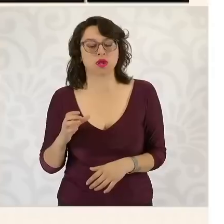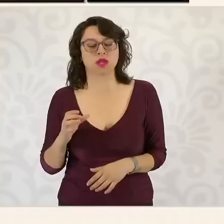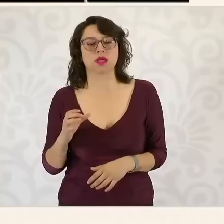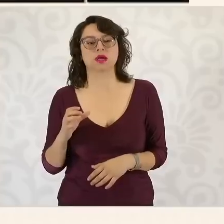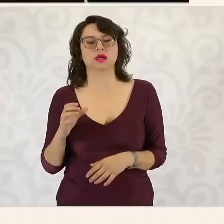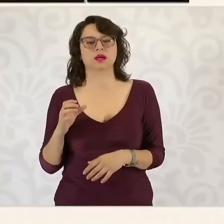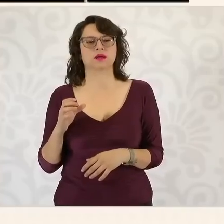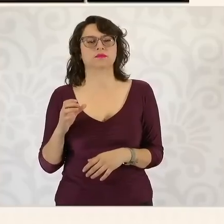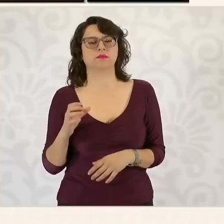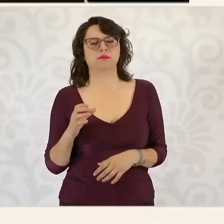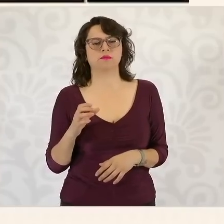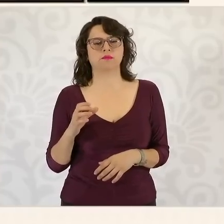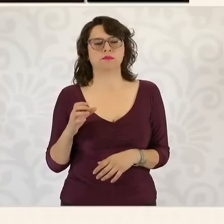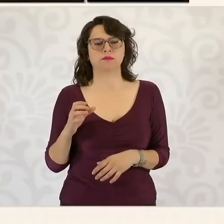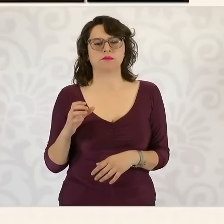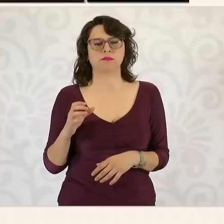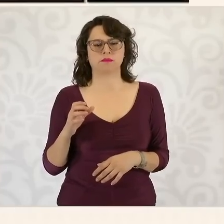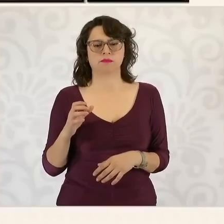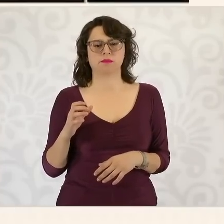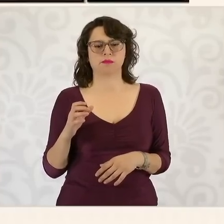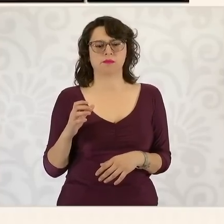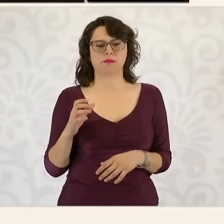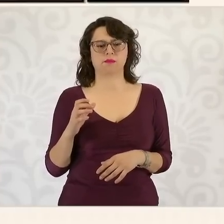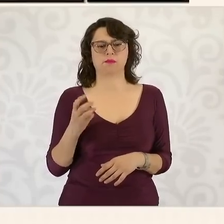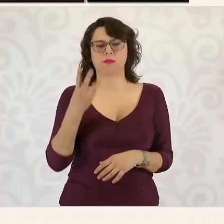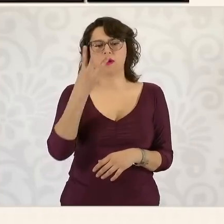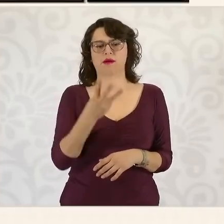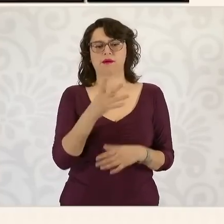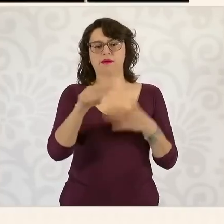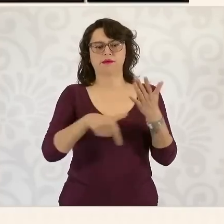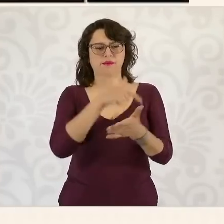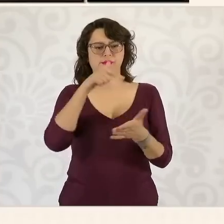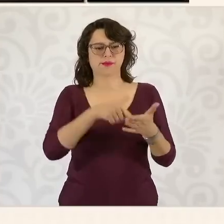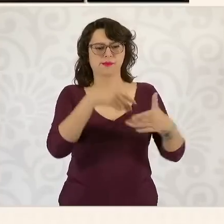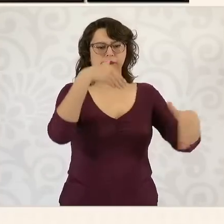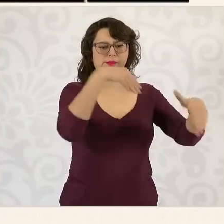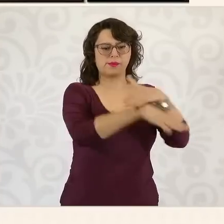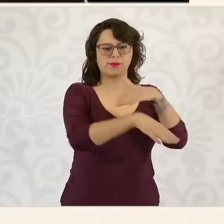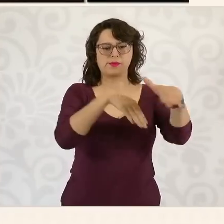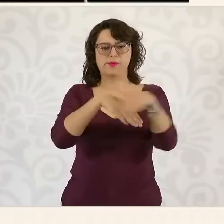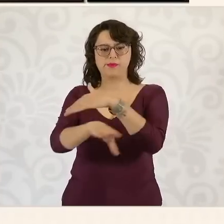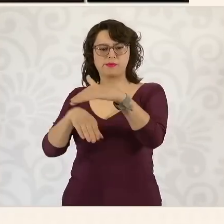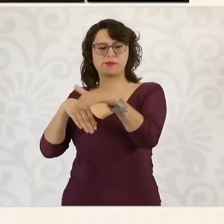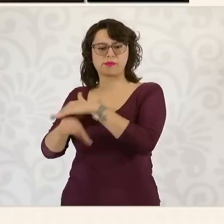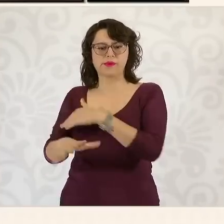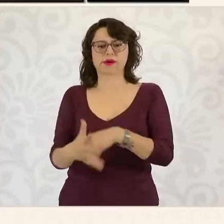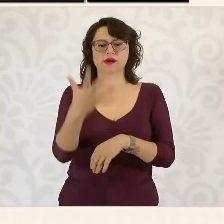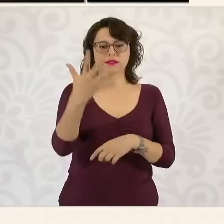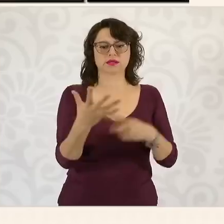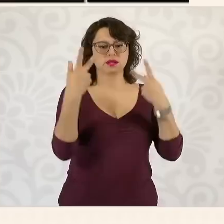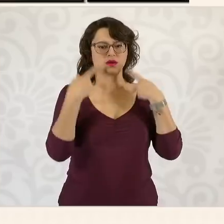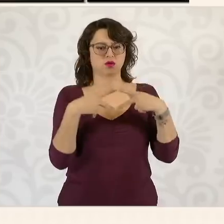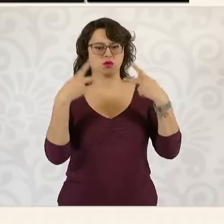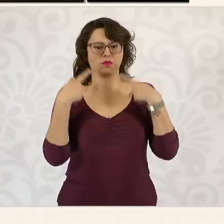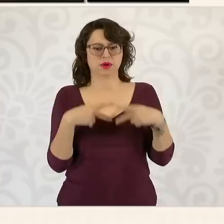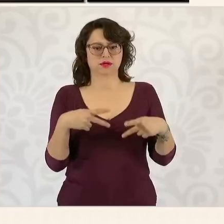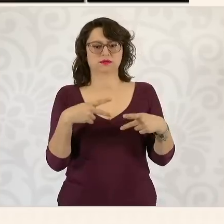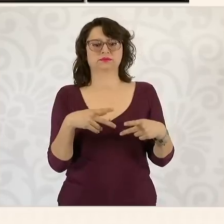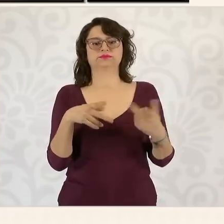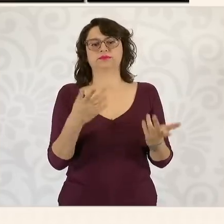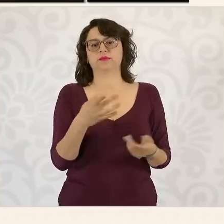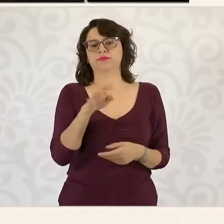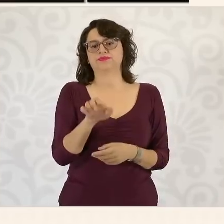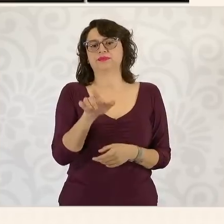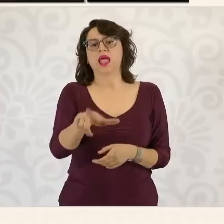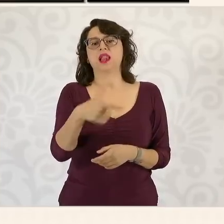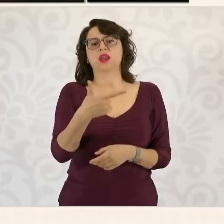de la Fiscalía General de la República, se catearon 3 inmuebles donde fueron detenidos 5 personas, entre ellas Bernardo N., alias El Güero, considerado